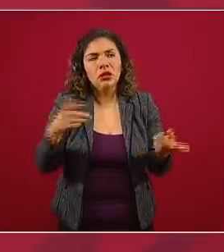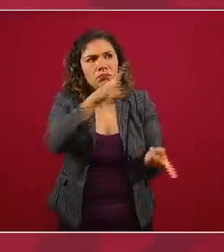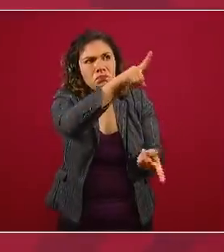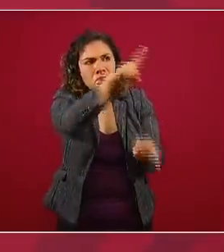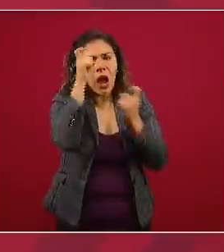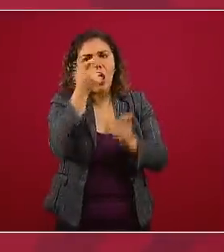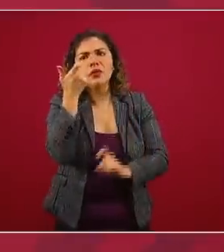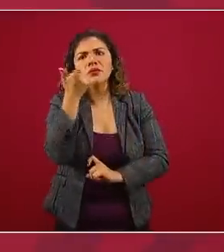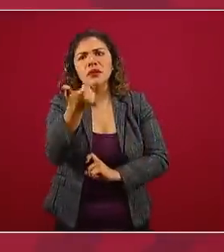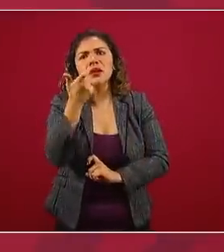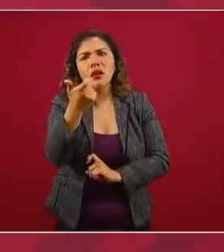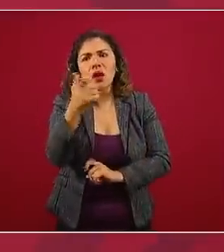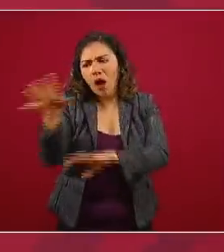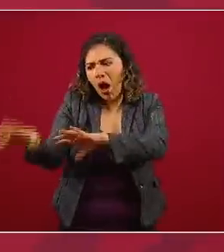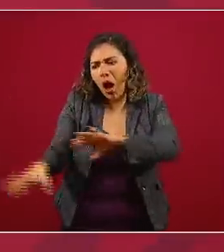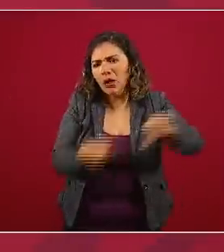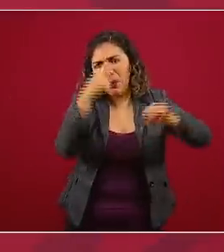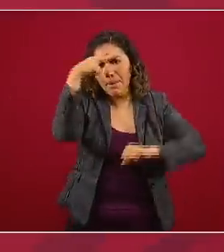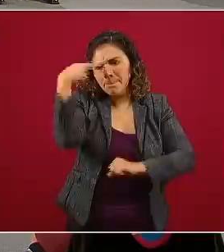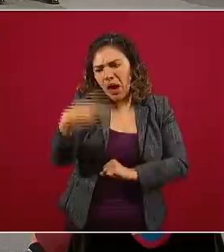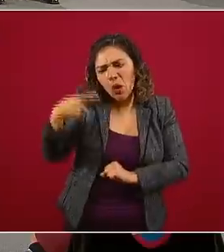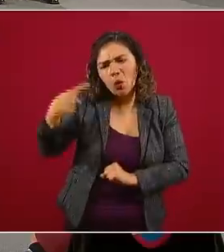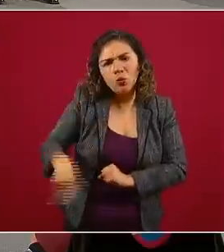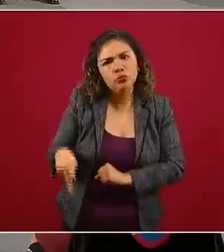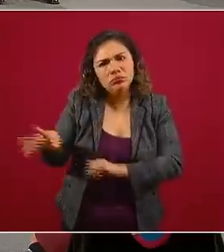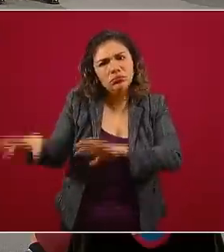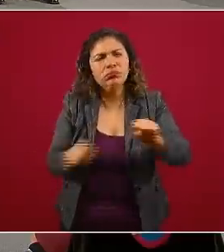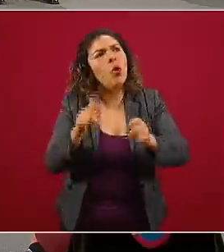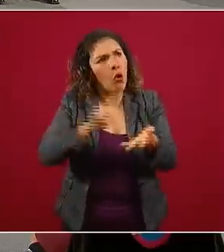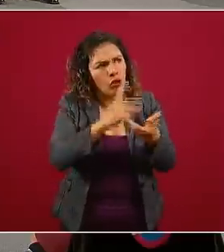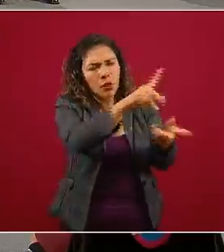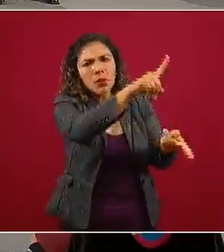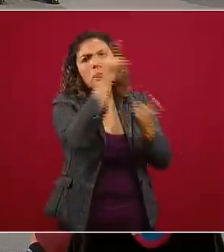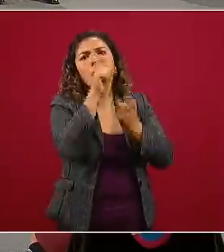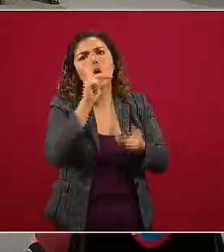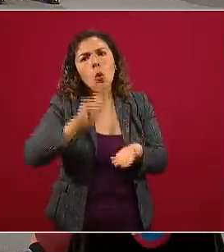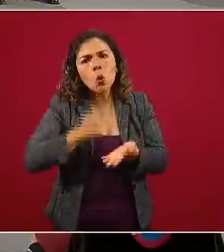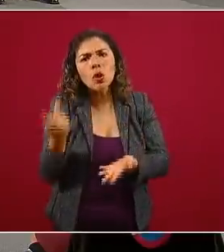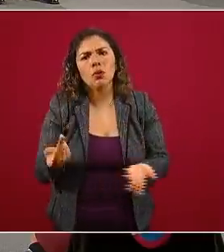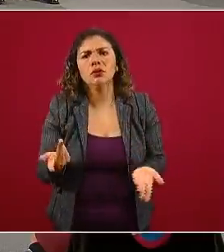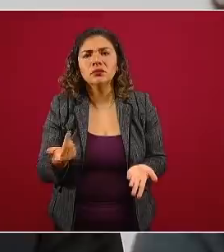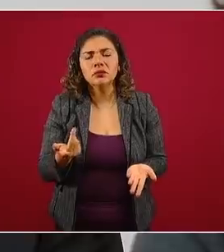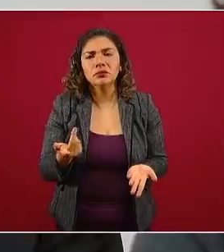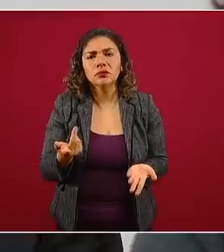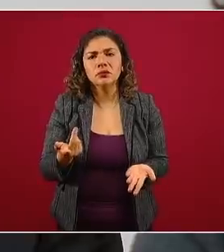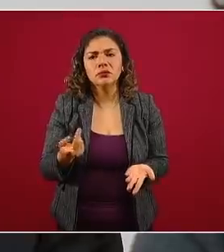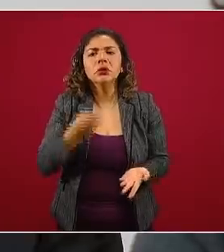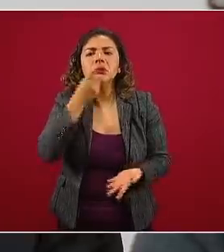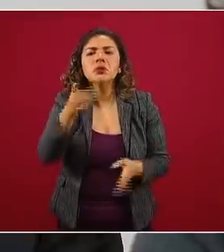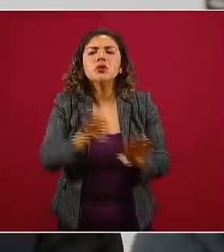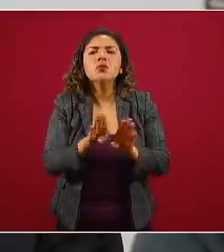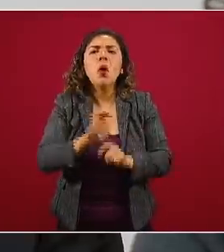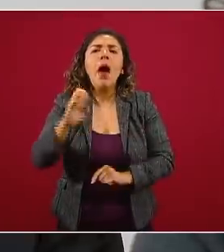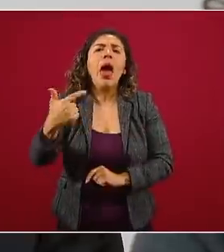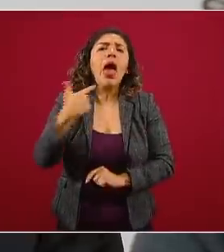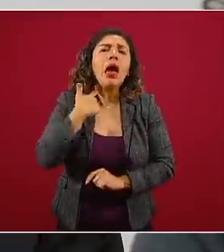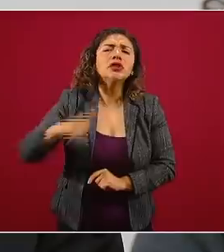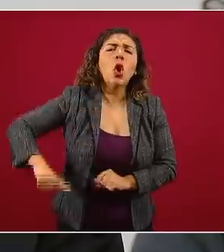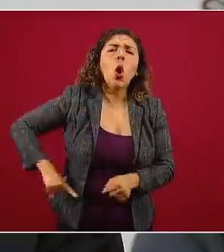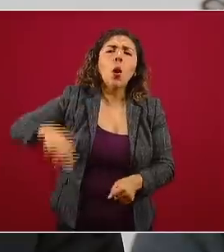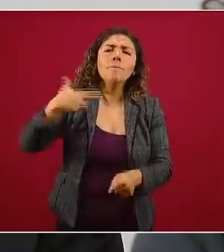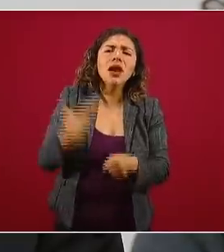dinero que se llevan de mexico porque se habla de que un ex gobernador